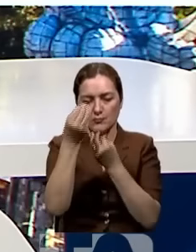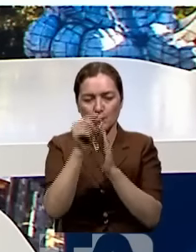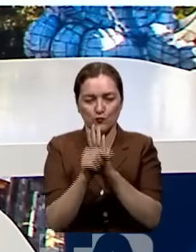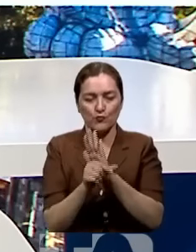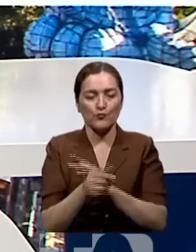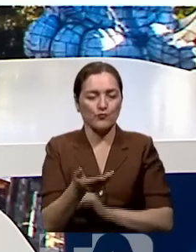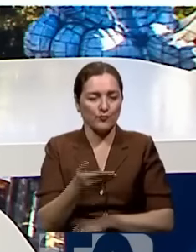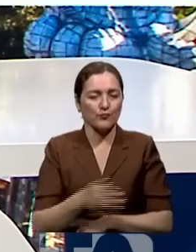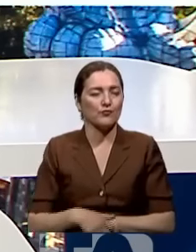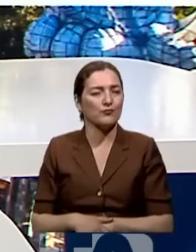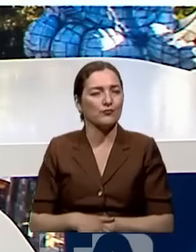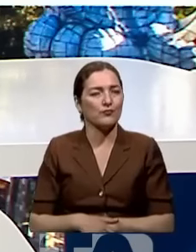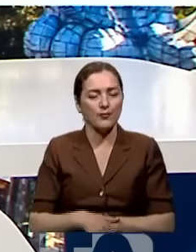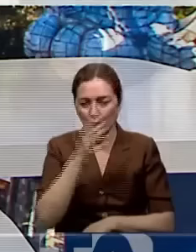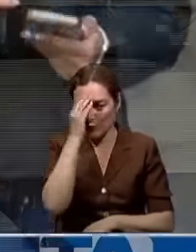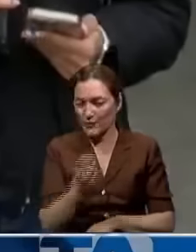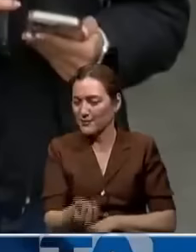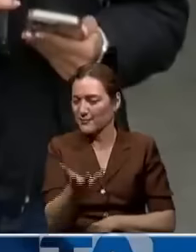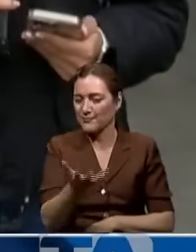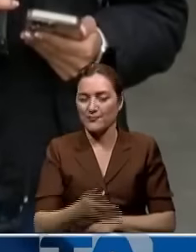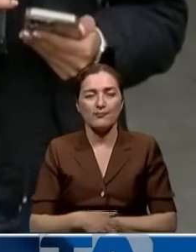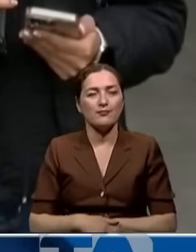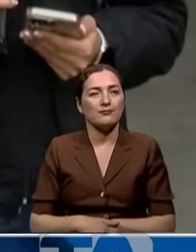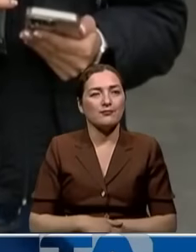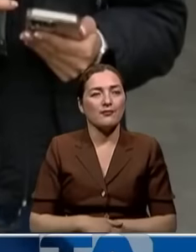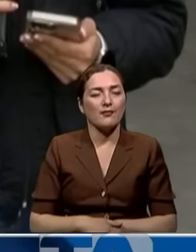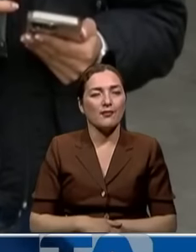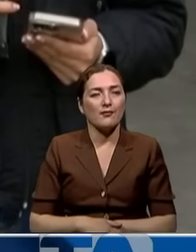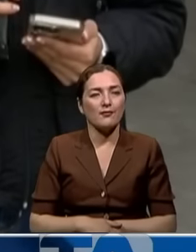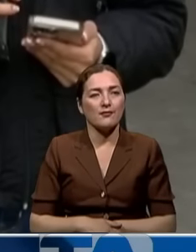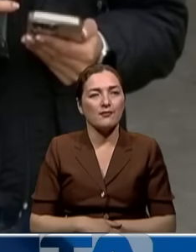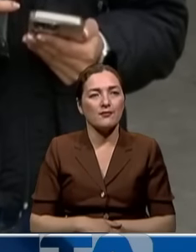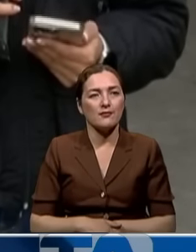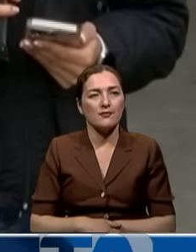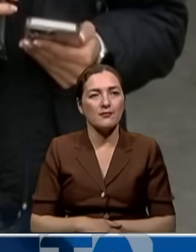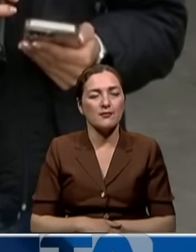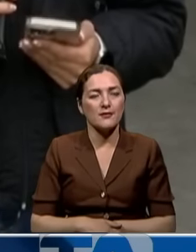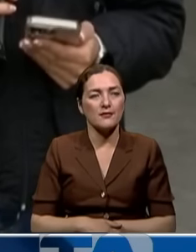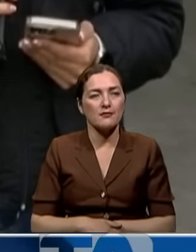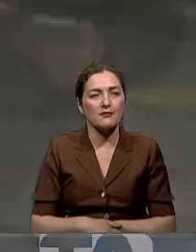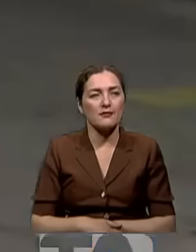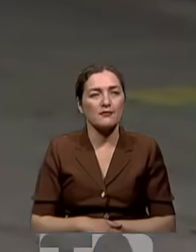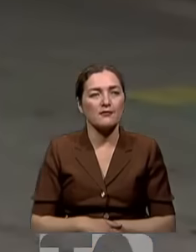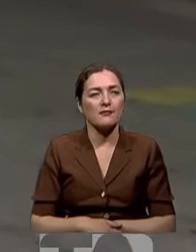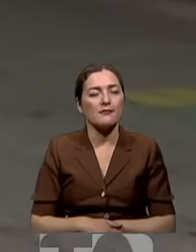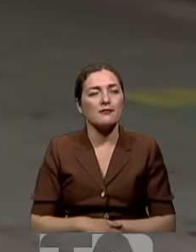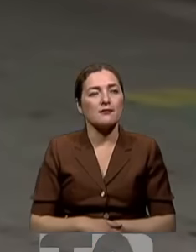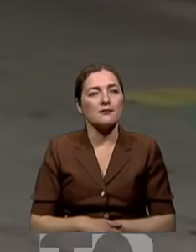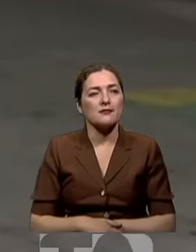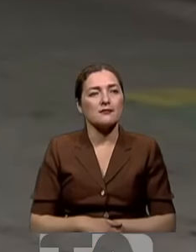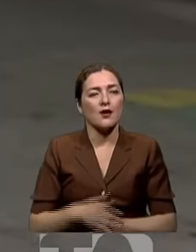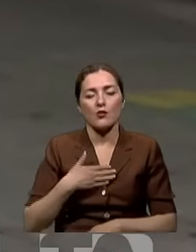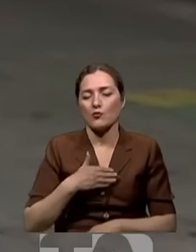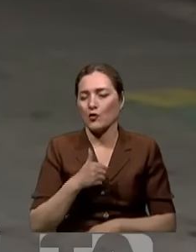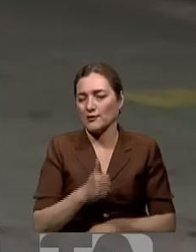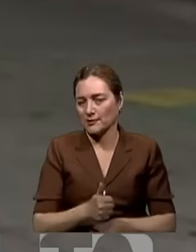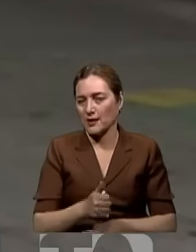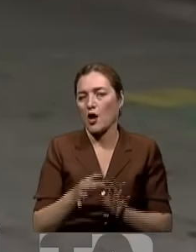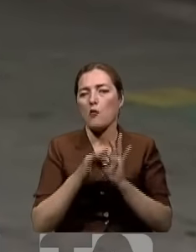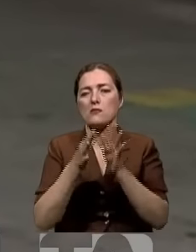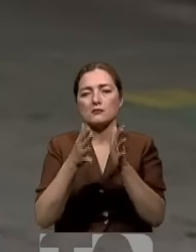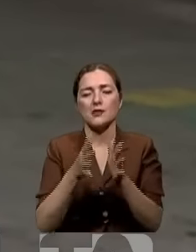los detalles. Nati, buen día, adelante. ¿Qué tal, compañeros,